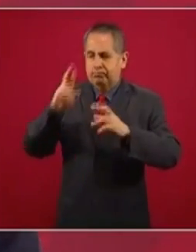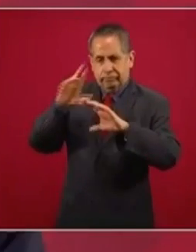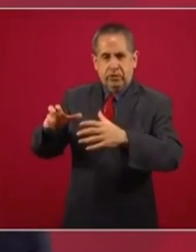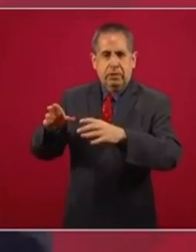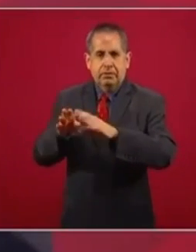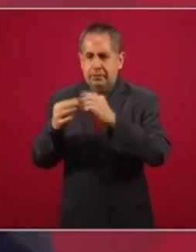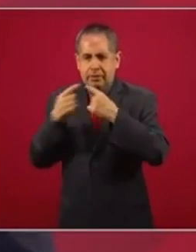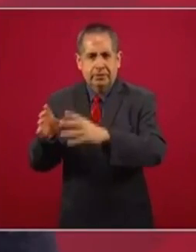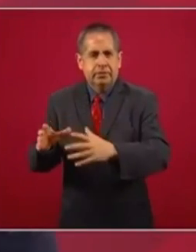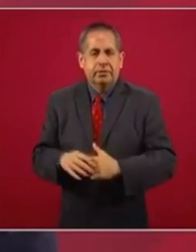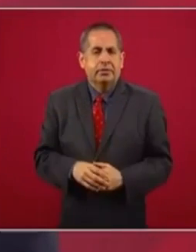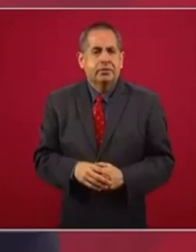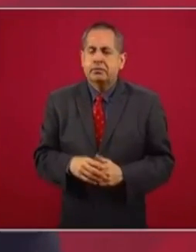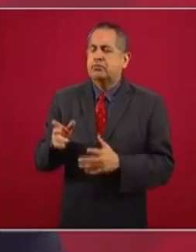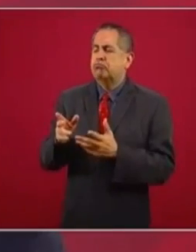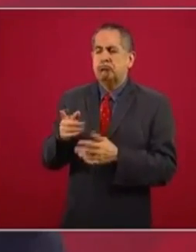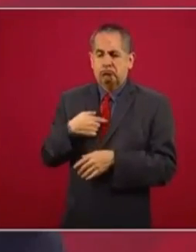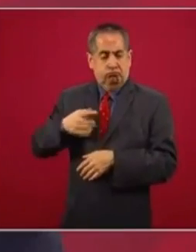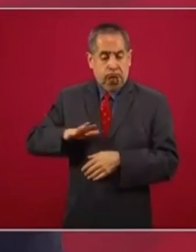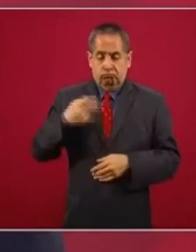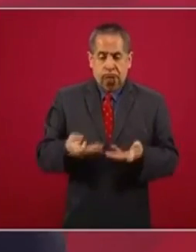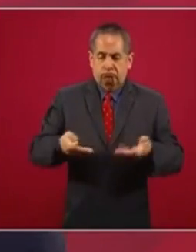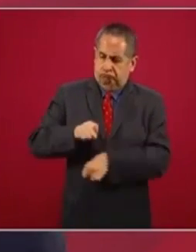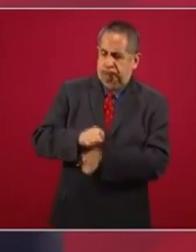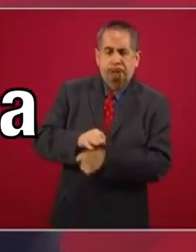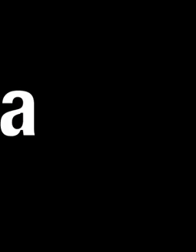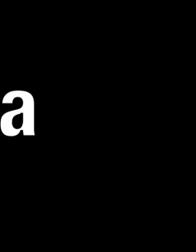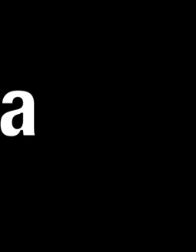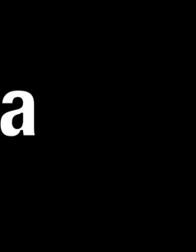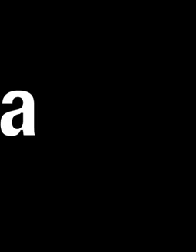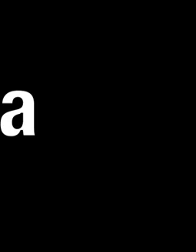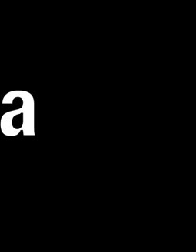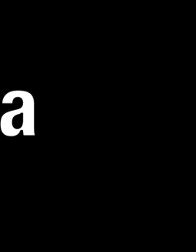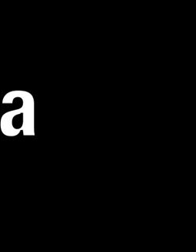defensa de nuestra soberanía.